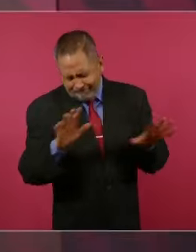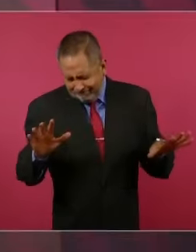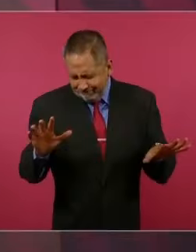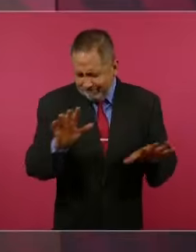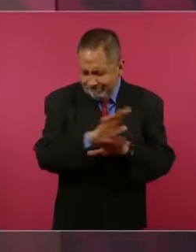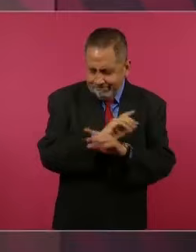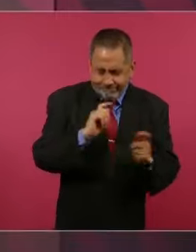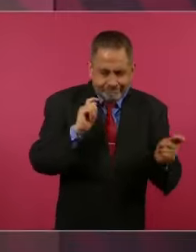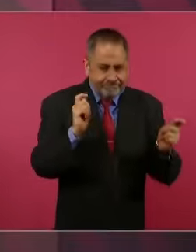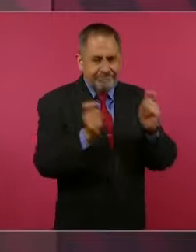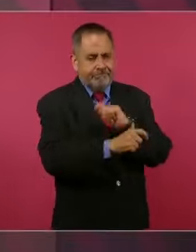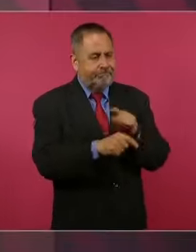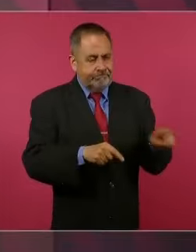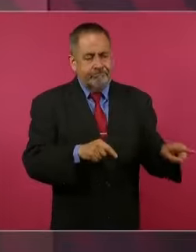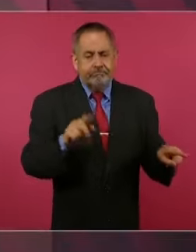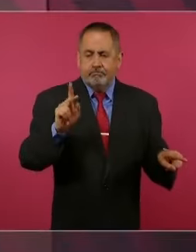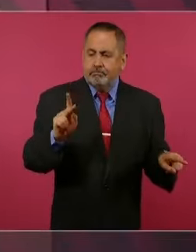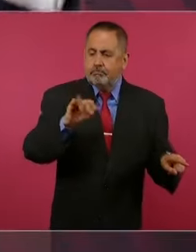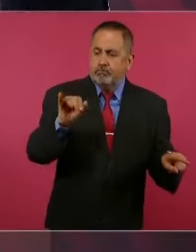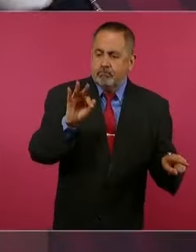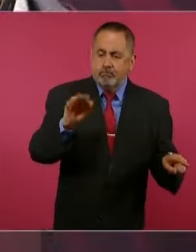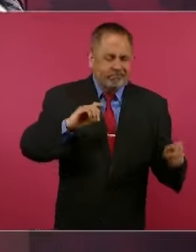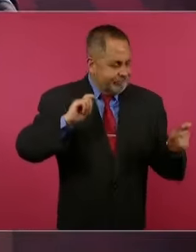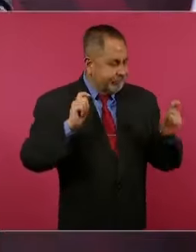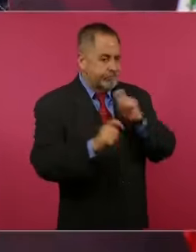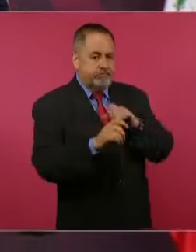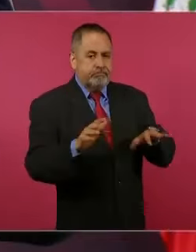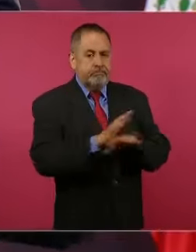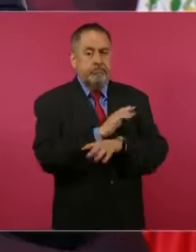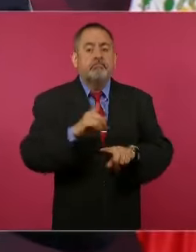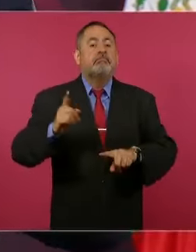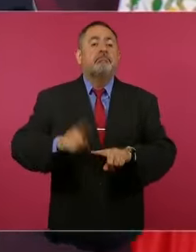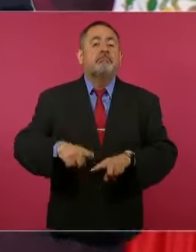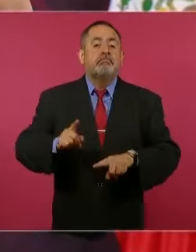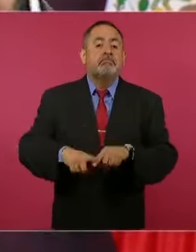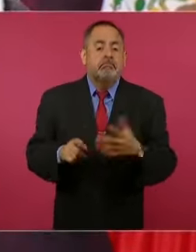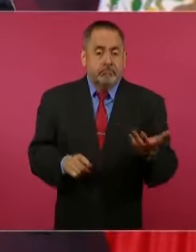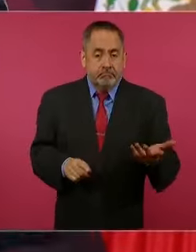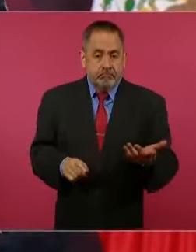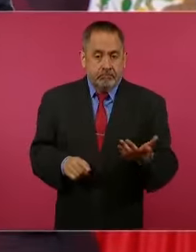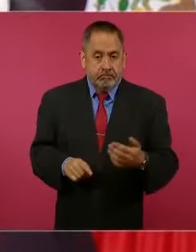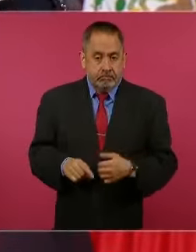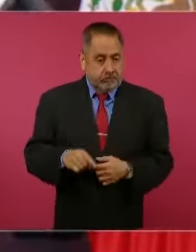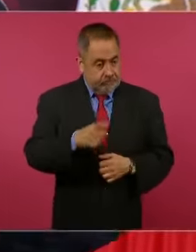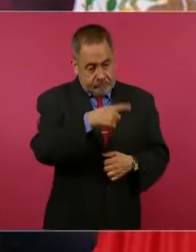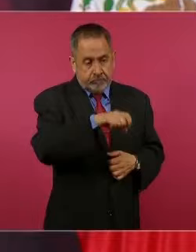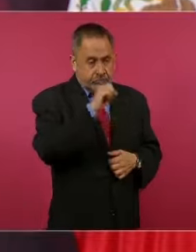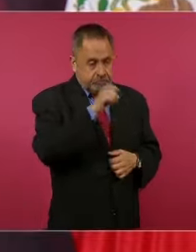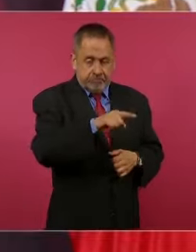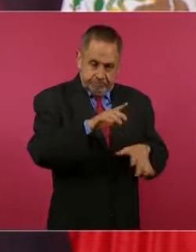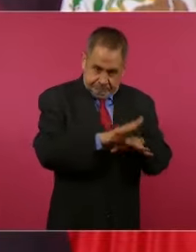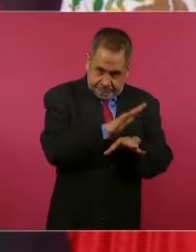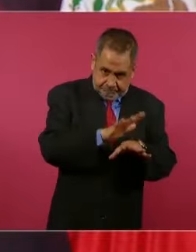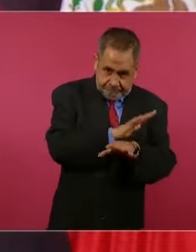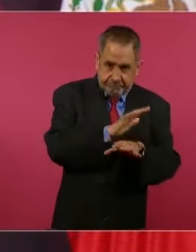reformar el poder judicial pero lo tienen que hacer ellos mismos